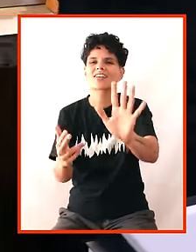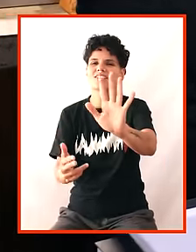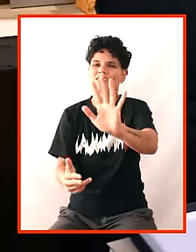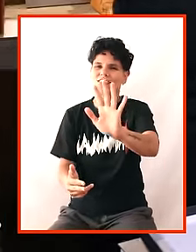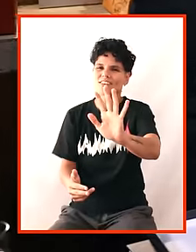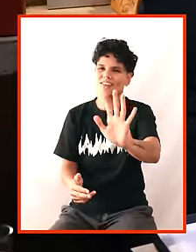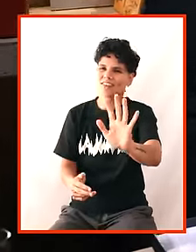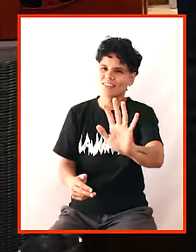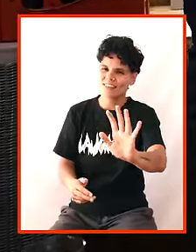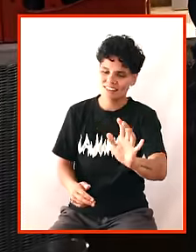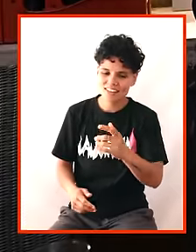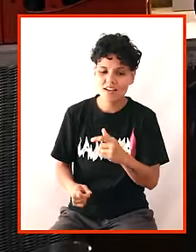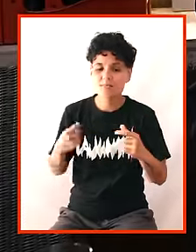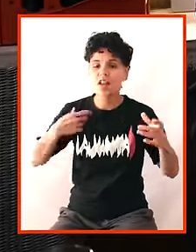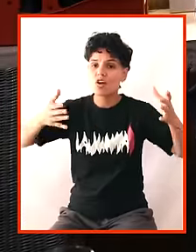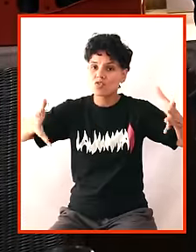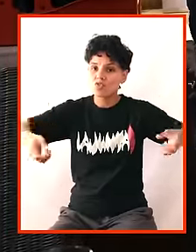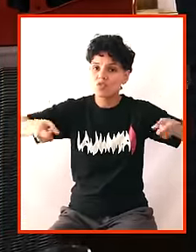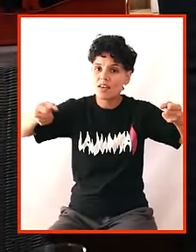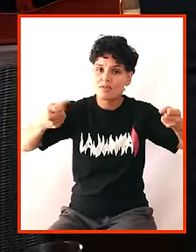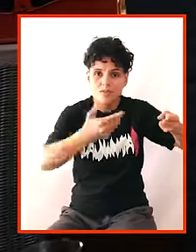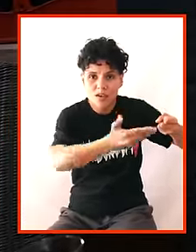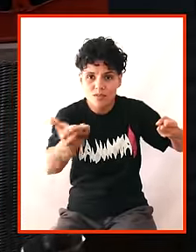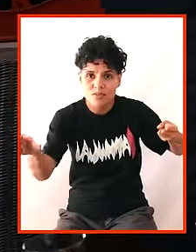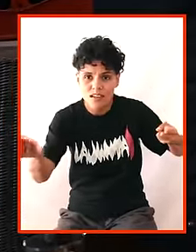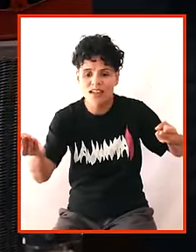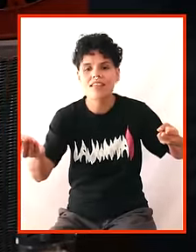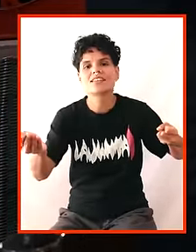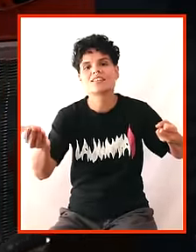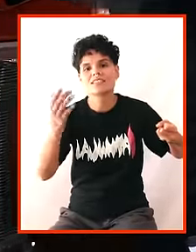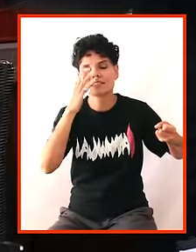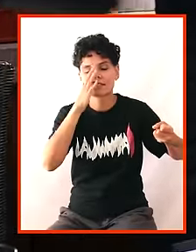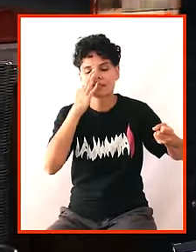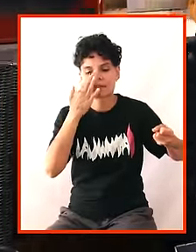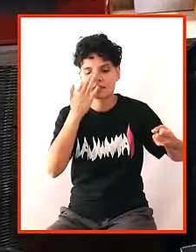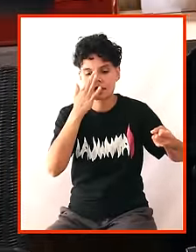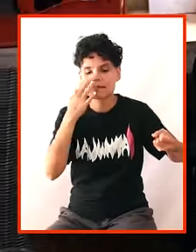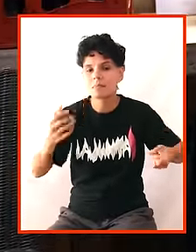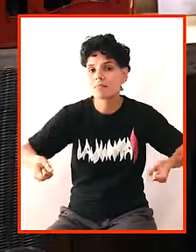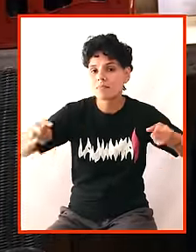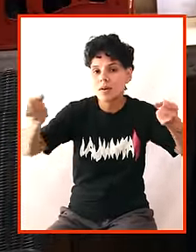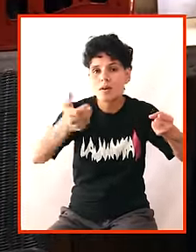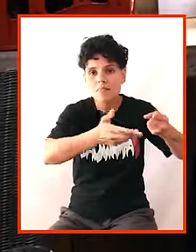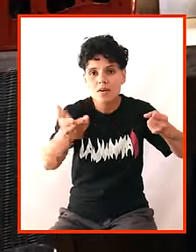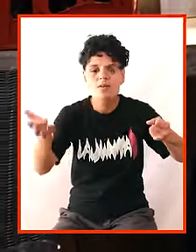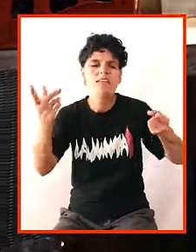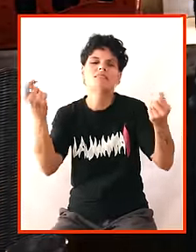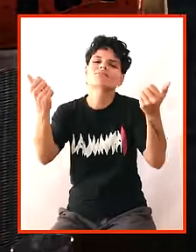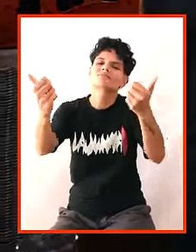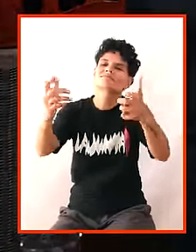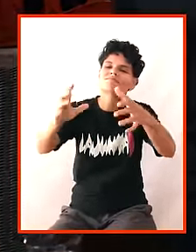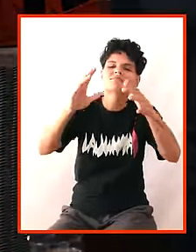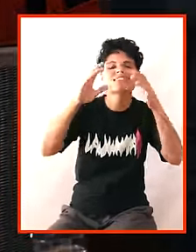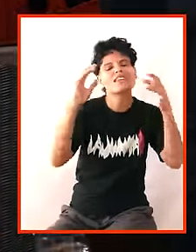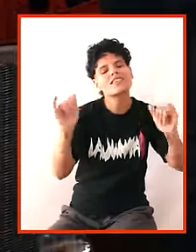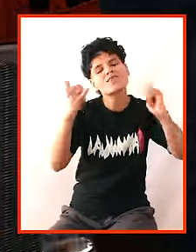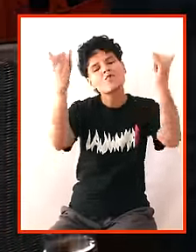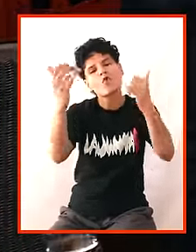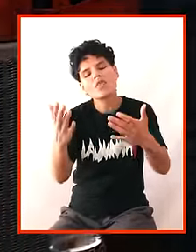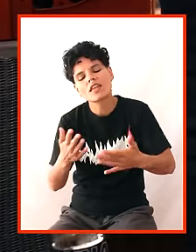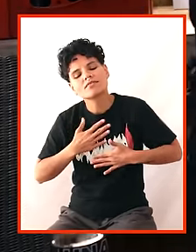No, íbamos muy lejos. Pero este cooler es de ustedes. ¿Ah? Muchas gracias. Lleno de Ayacancoc y por favor disfrútenlo. Ah,